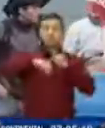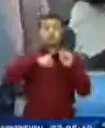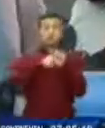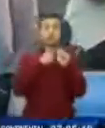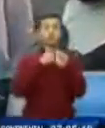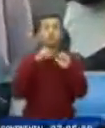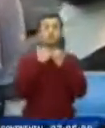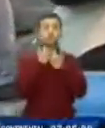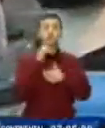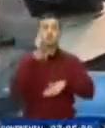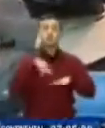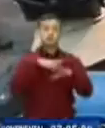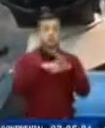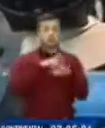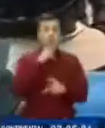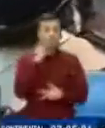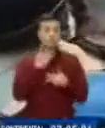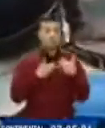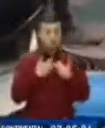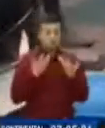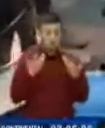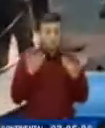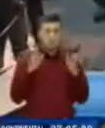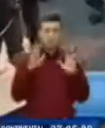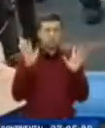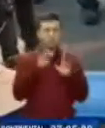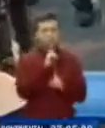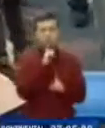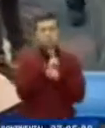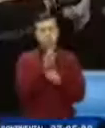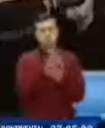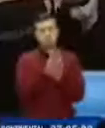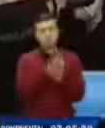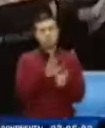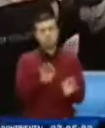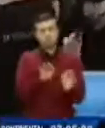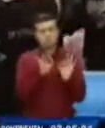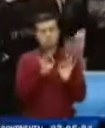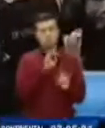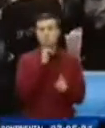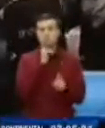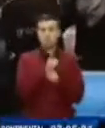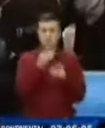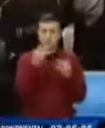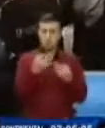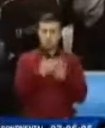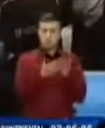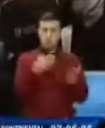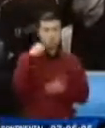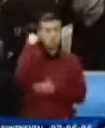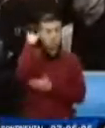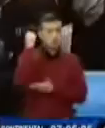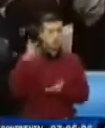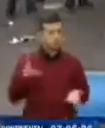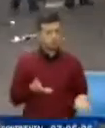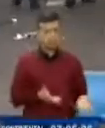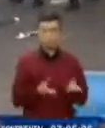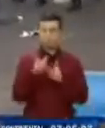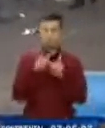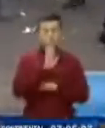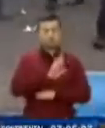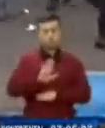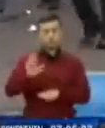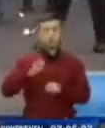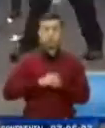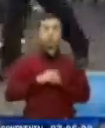Asamblea, la cual no generó mayores desmanes con los miembros de la fuerza pública. Se legitimó así el derecho a la protesta ciudadana.